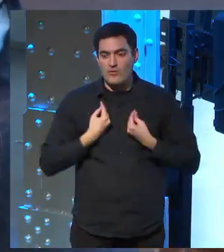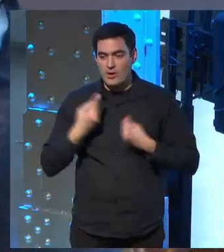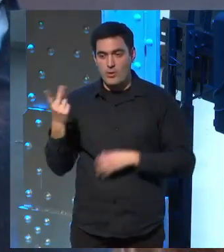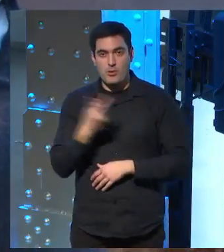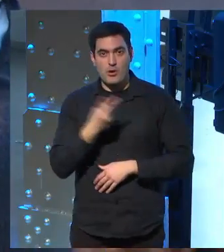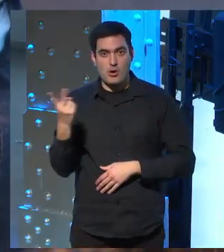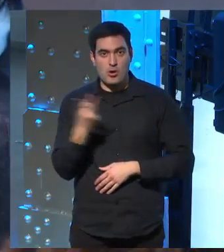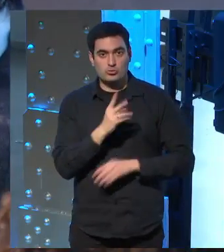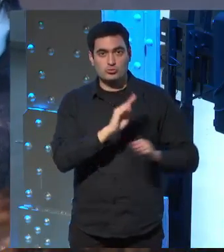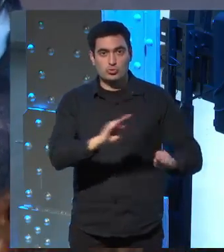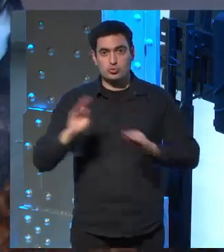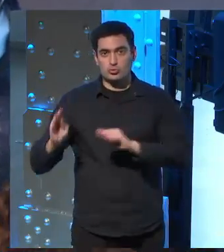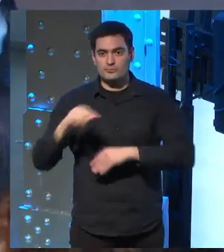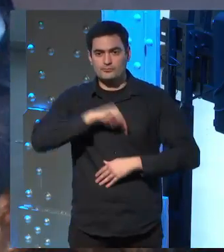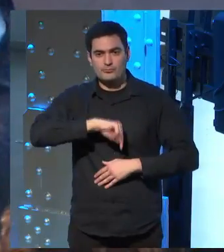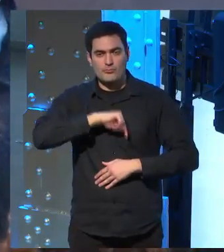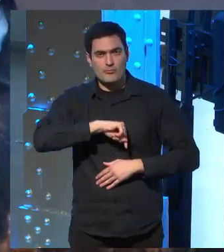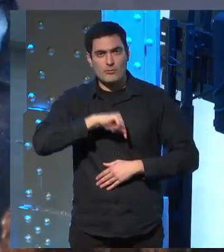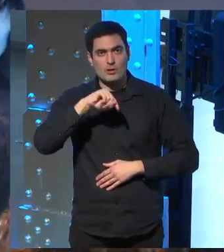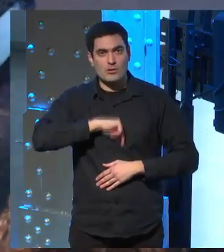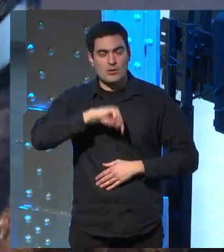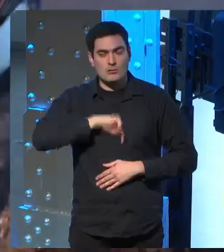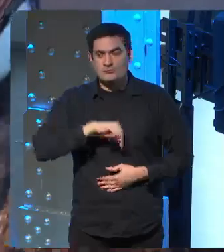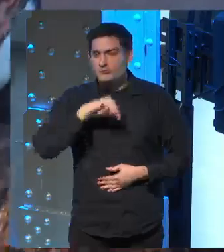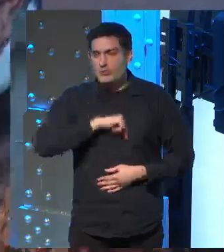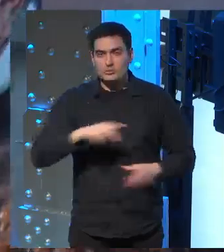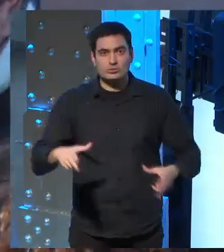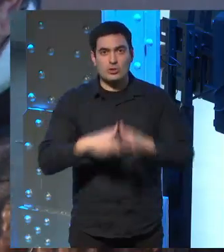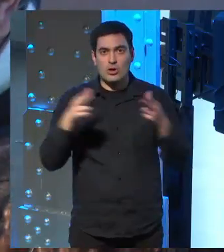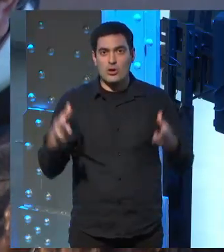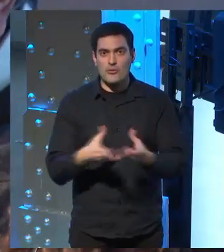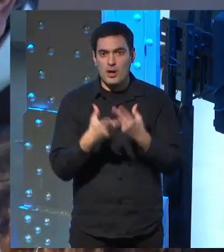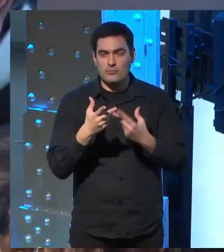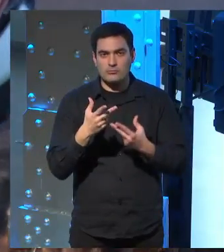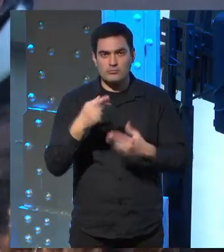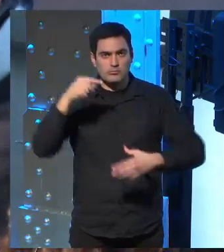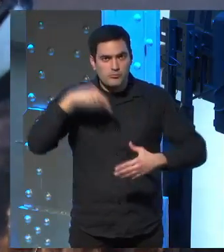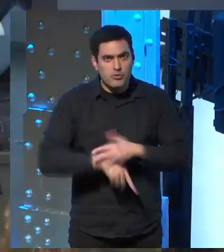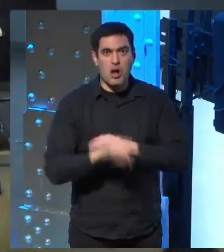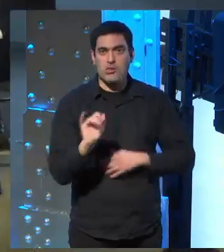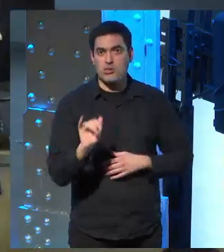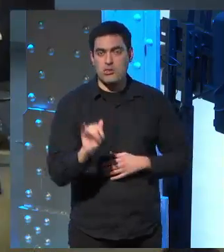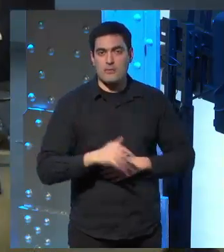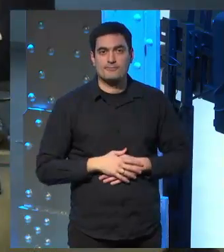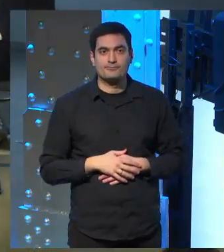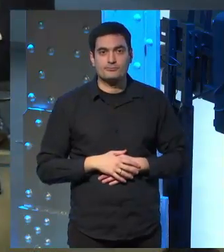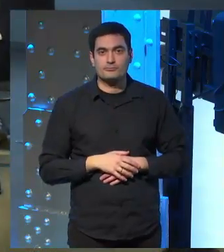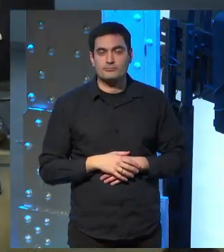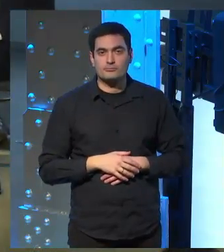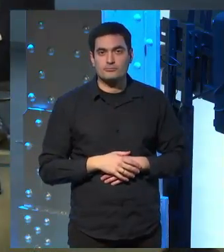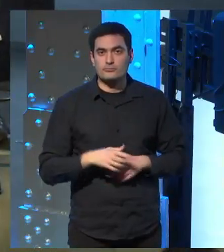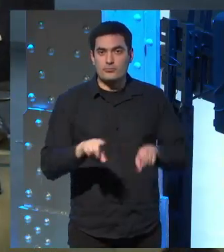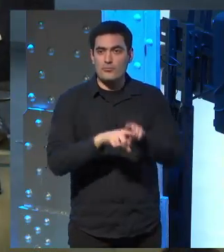vida es un hombre que tiene una conciencia social muy profunda, creo, ¿no? Él es